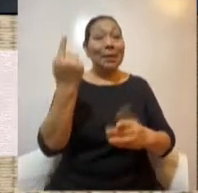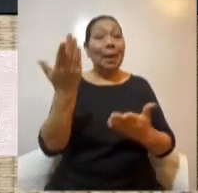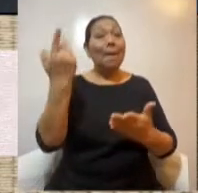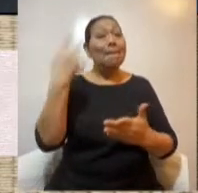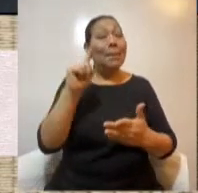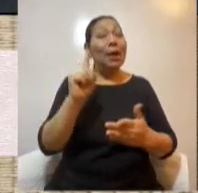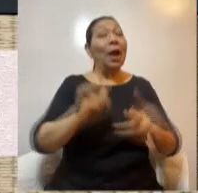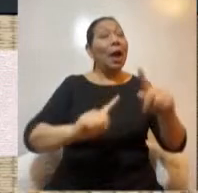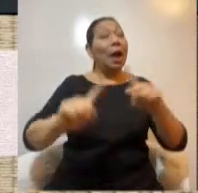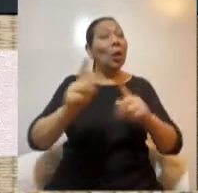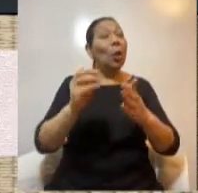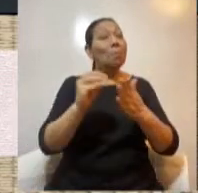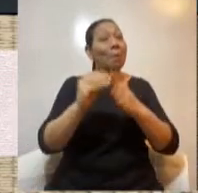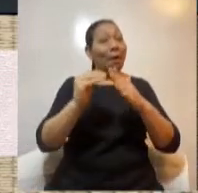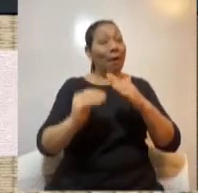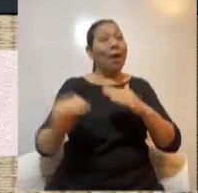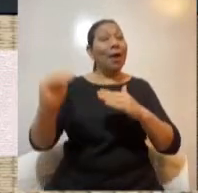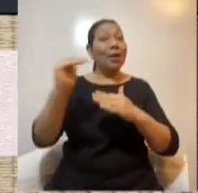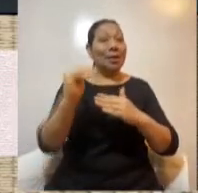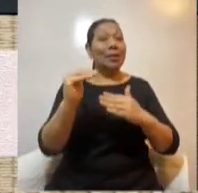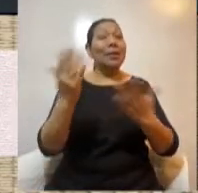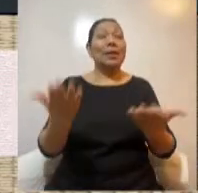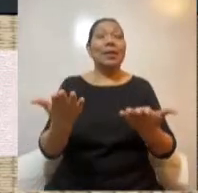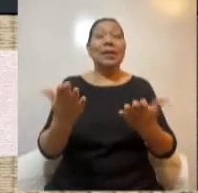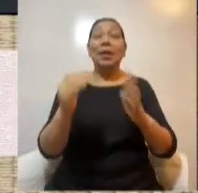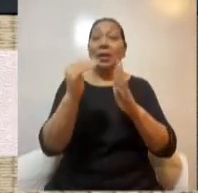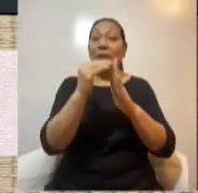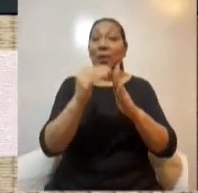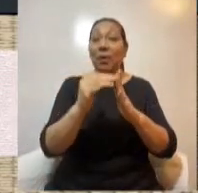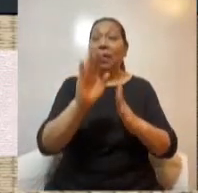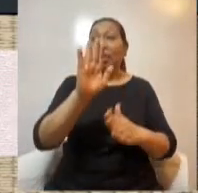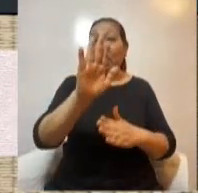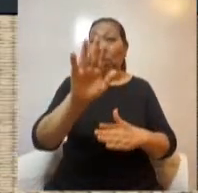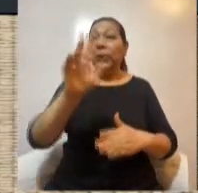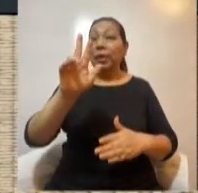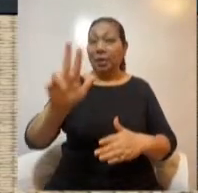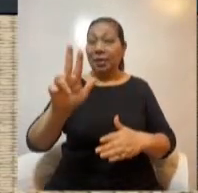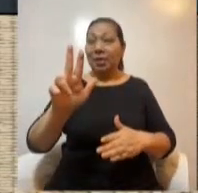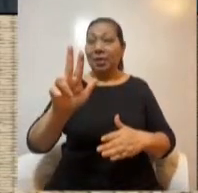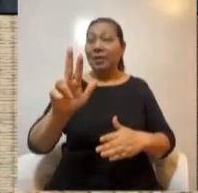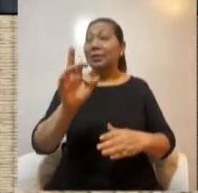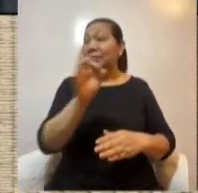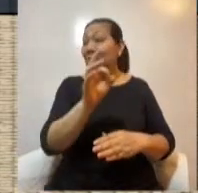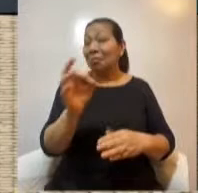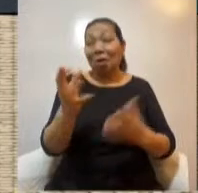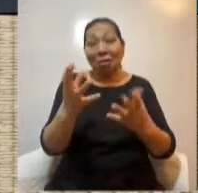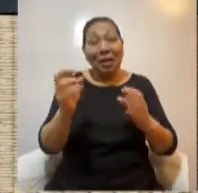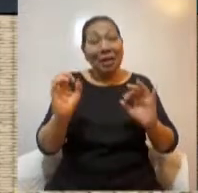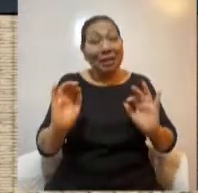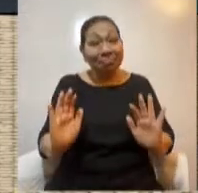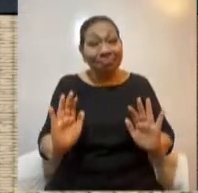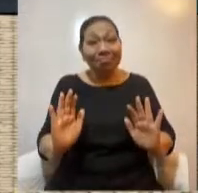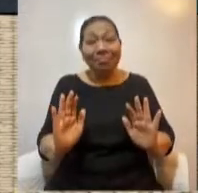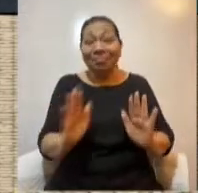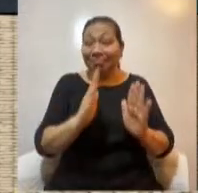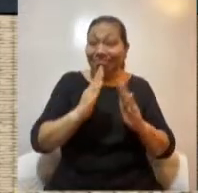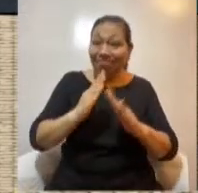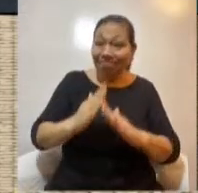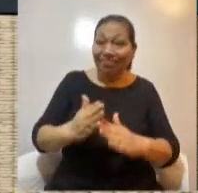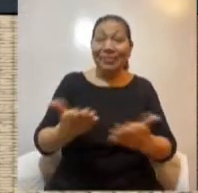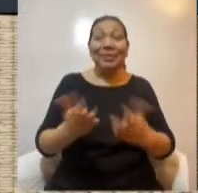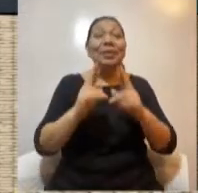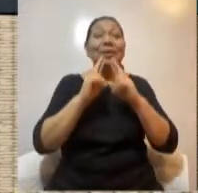primer paso para algo aún más grande. Y es que el artículo 53, querramos o no, sigue siendo